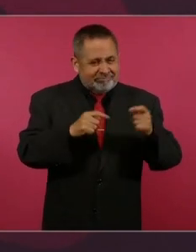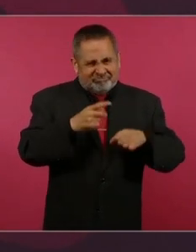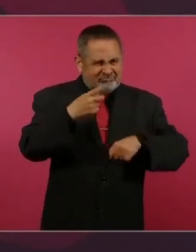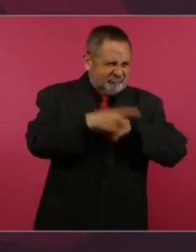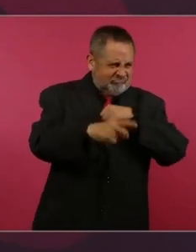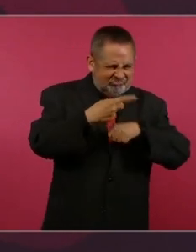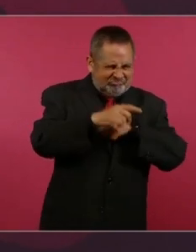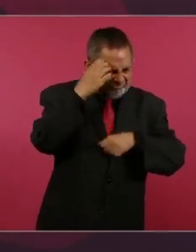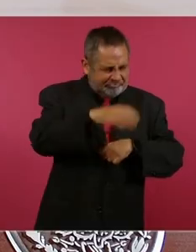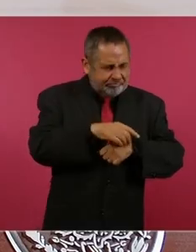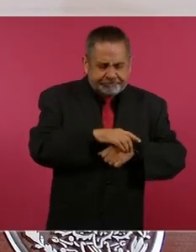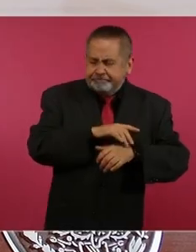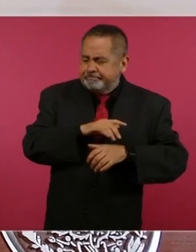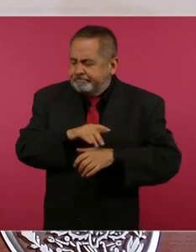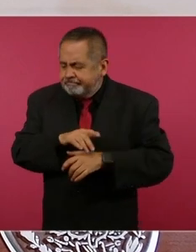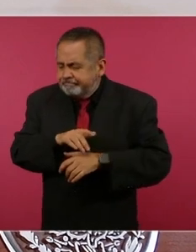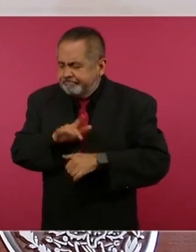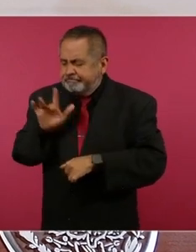que causó,